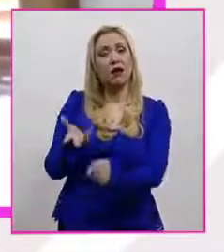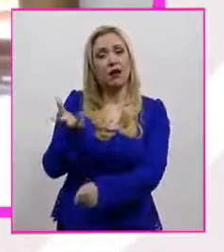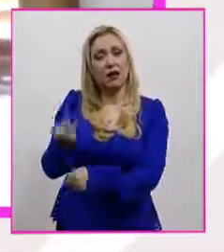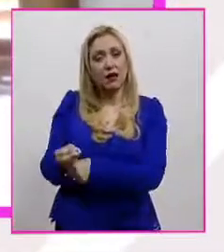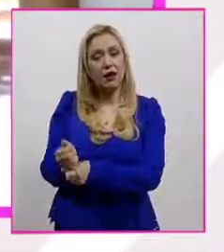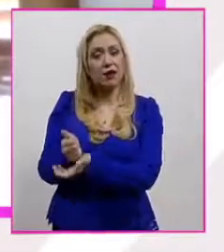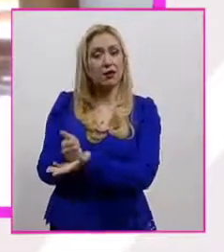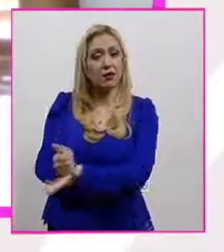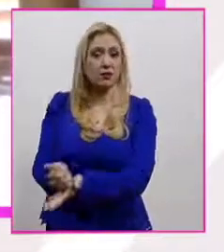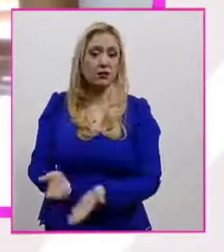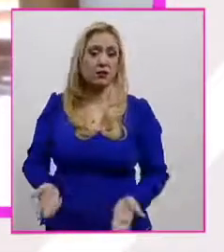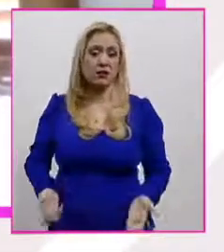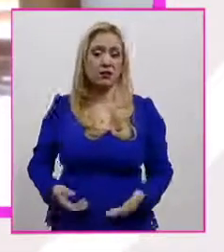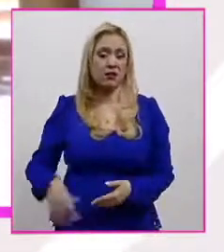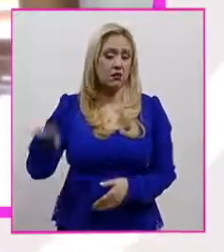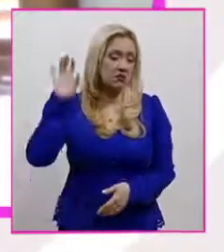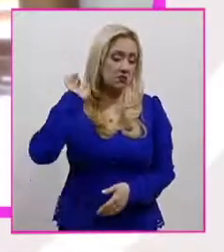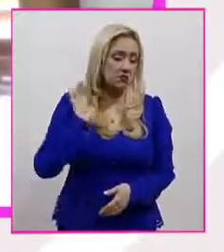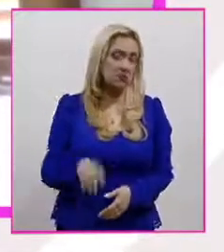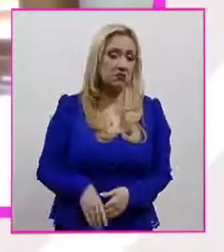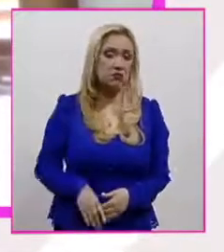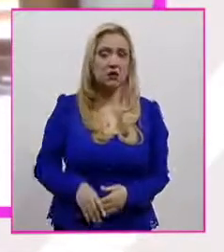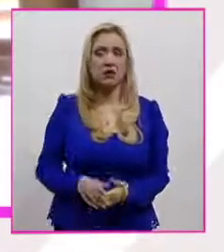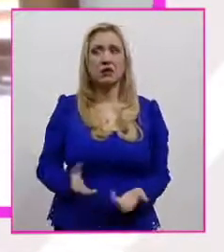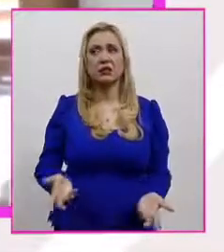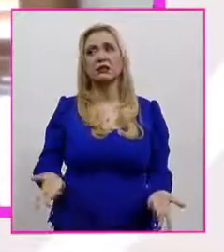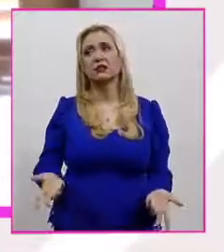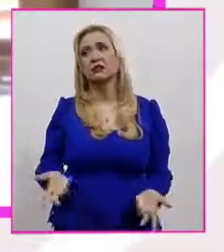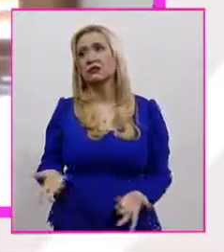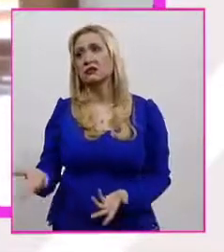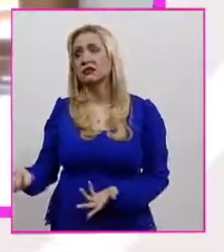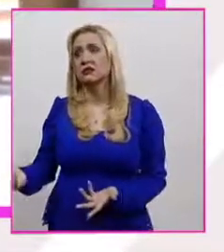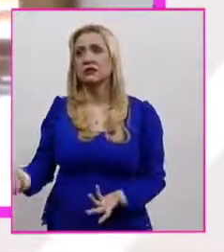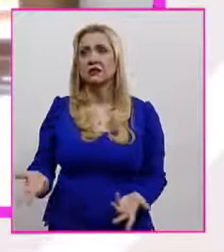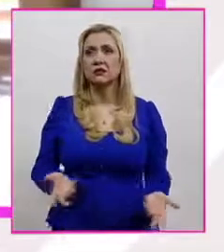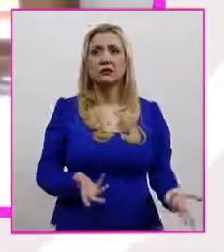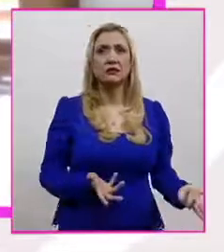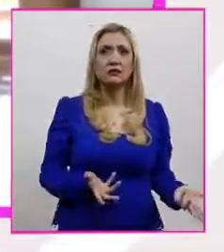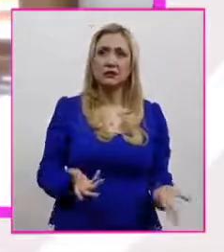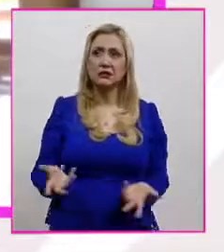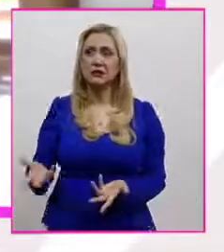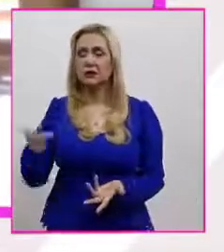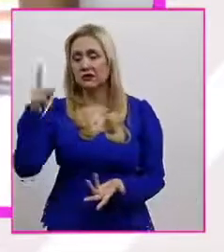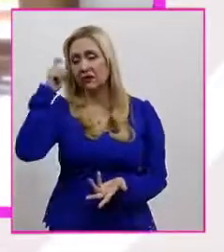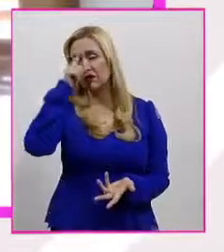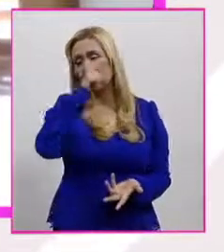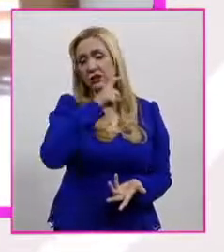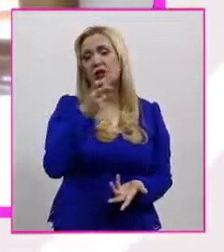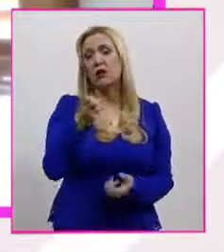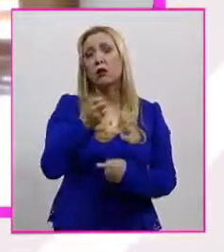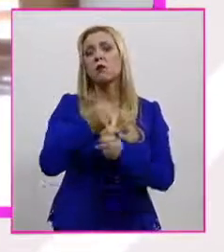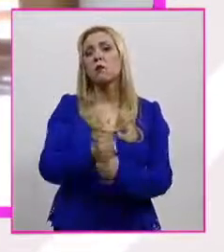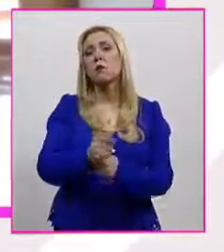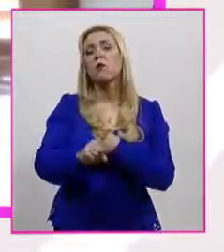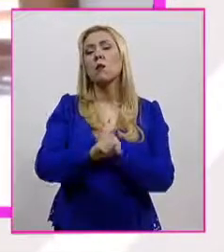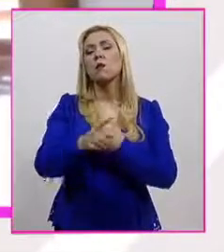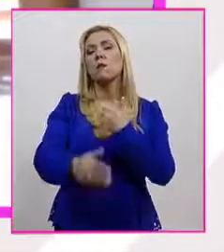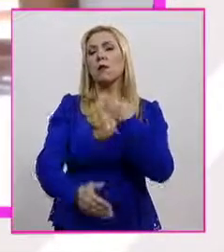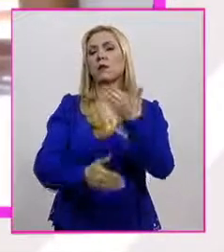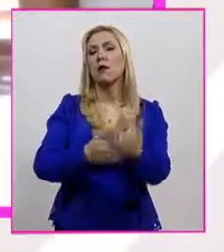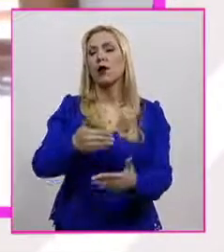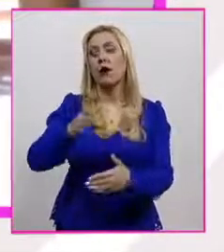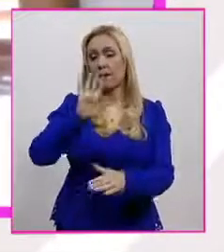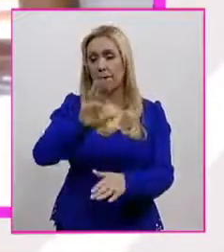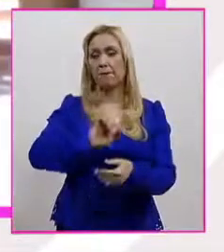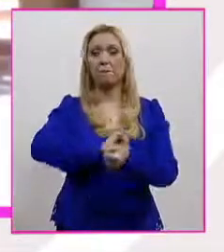lo que estás dejando es que esas desigualdades de origen hagan completa su influencia, ¿no? Y en un contexto como la